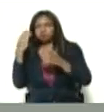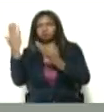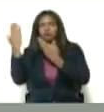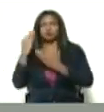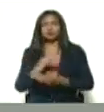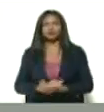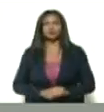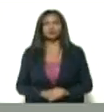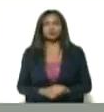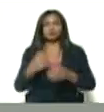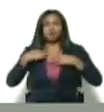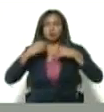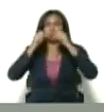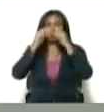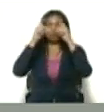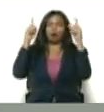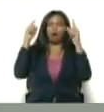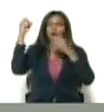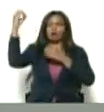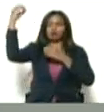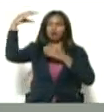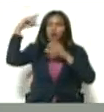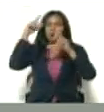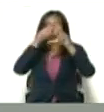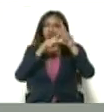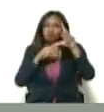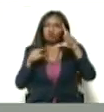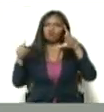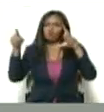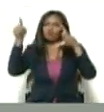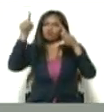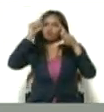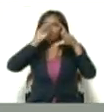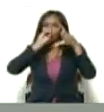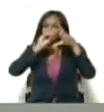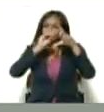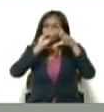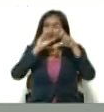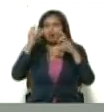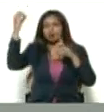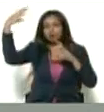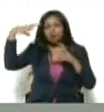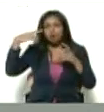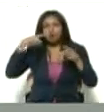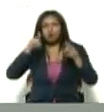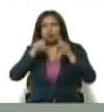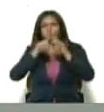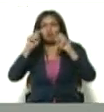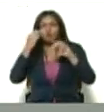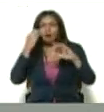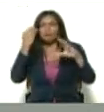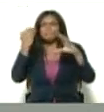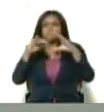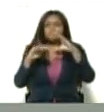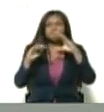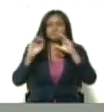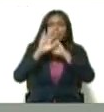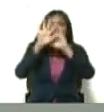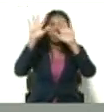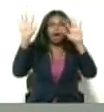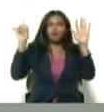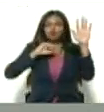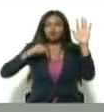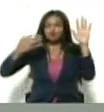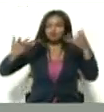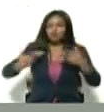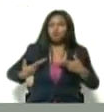luz. Impresionante. El sol, un círculo de luz. Y eso es un mensaje claro a nuestro